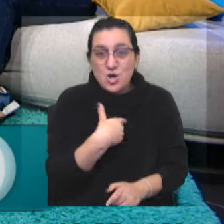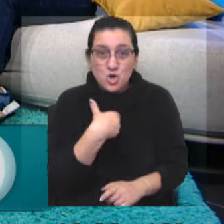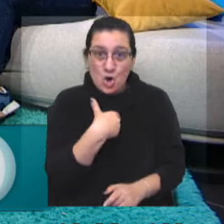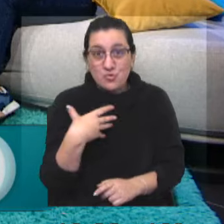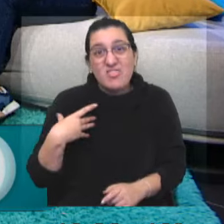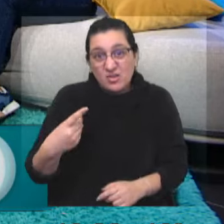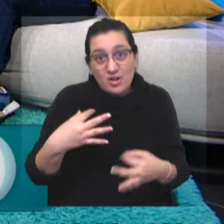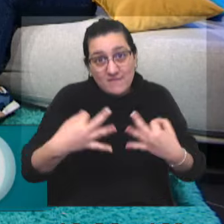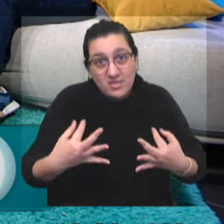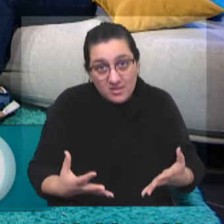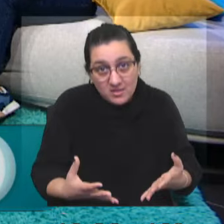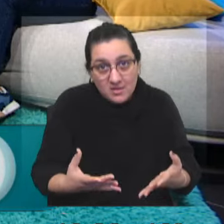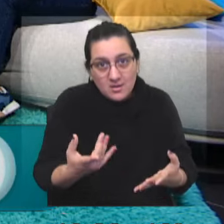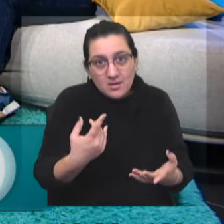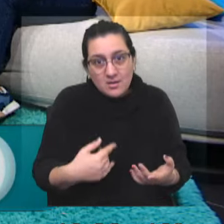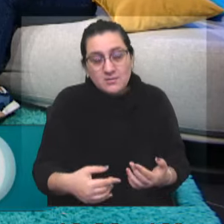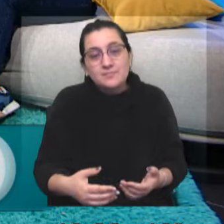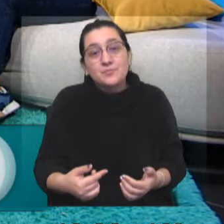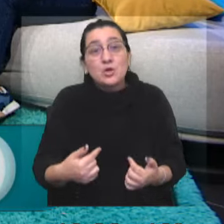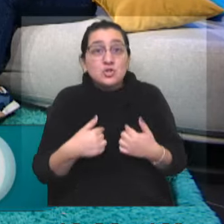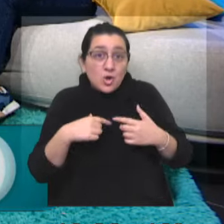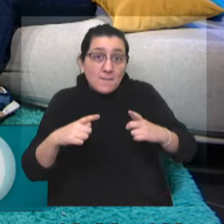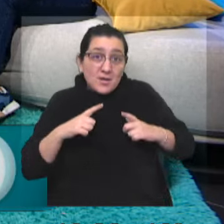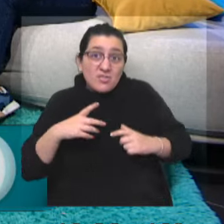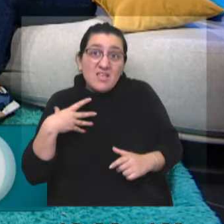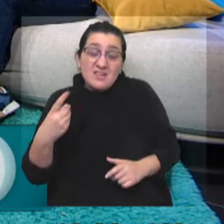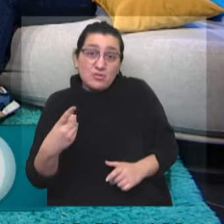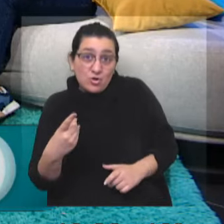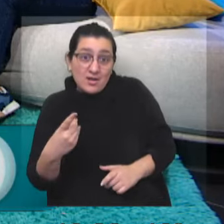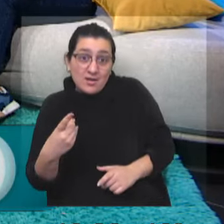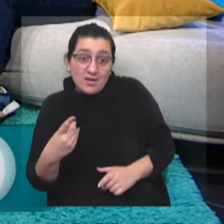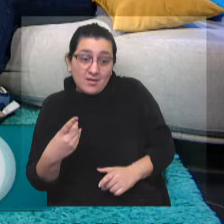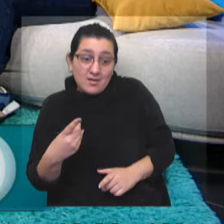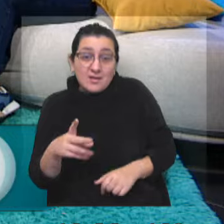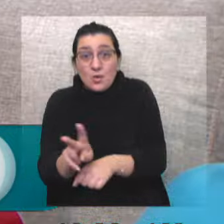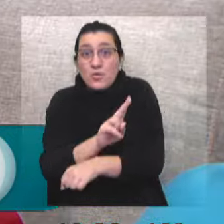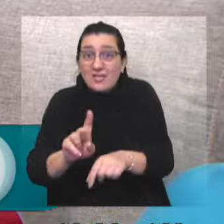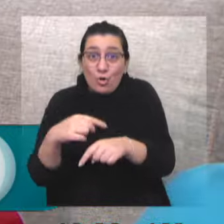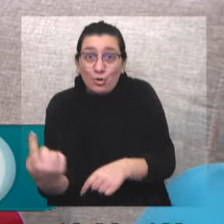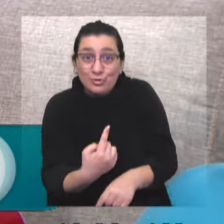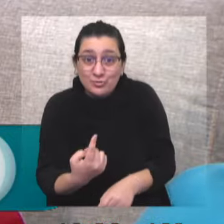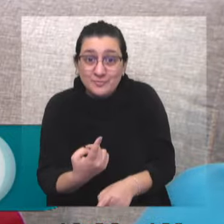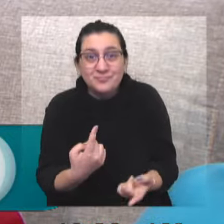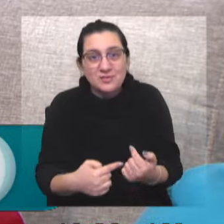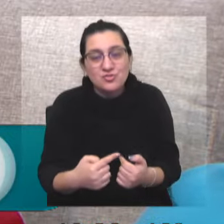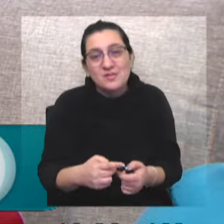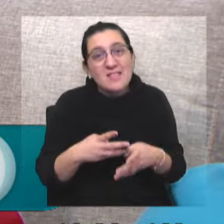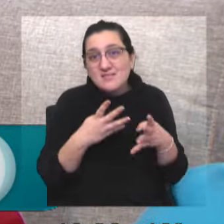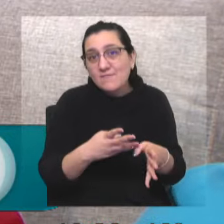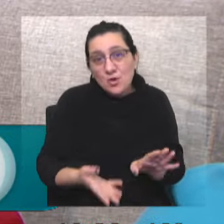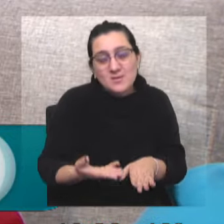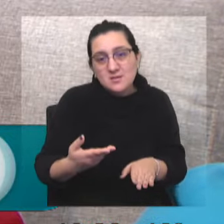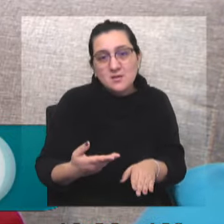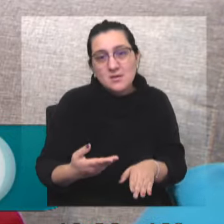claro. el lugar donde se pondría. Lo que yo espero de la directora, claro, de donde estén mis hijos, obviamente, y de, bueno, todas las personas están los hijos. Entonces, el desafío más grande es ese, tratar